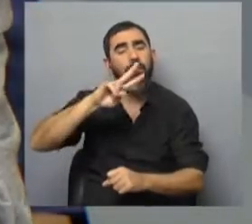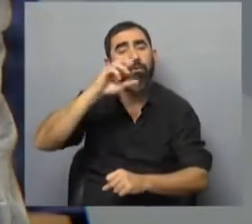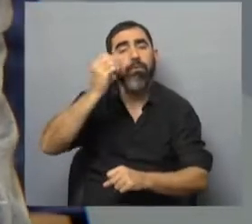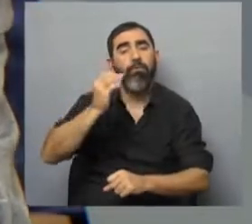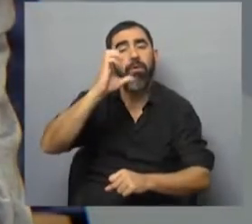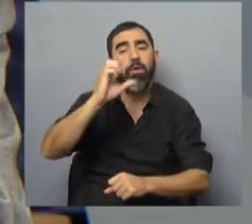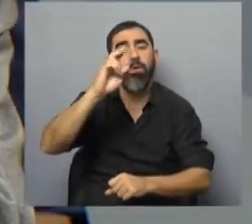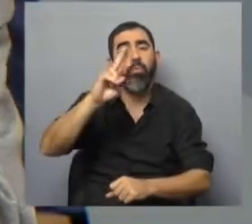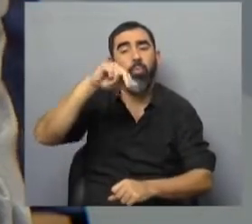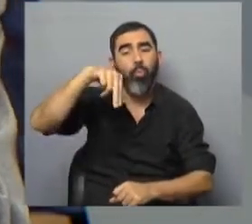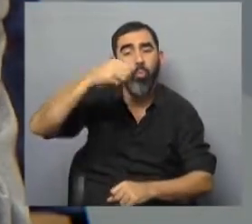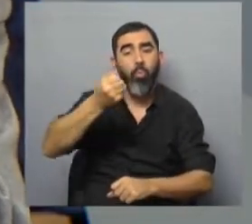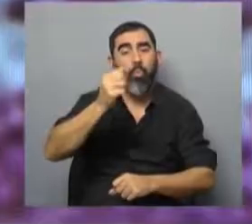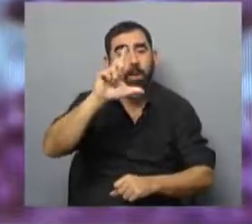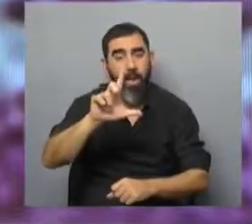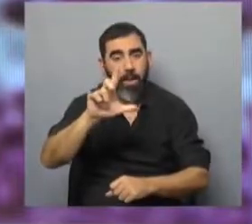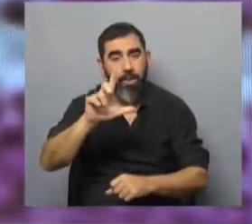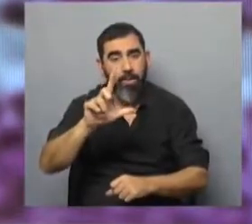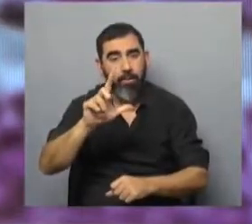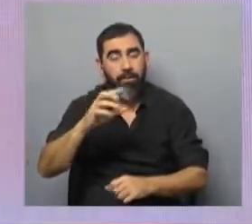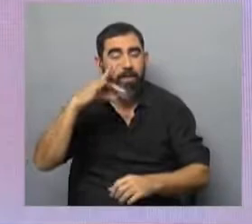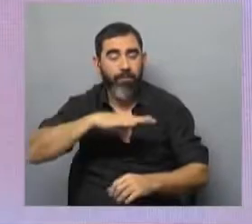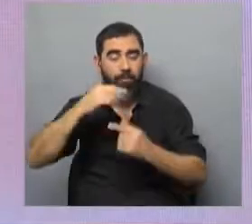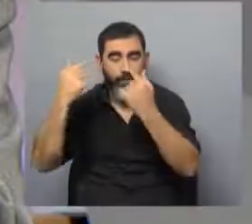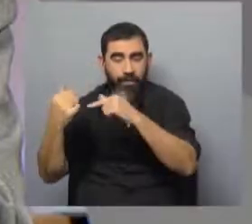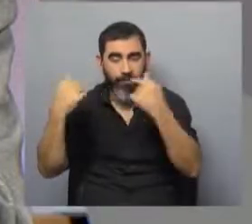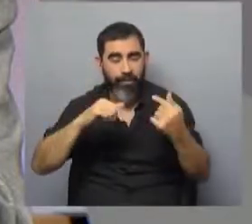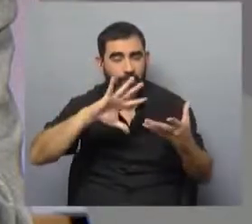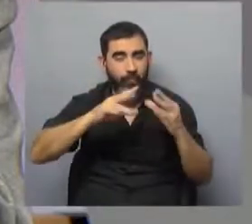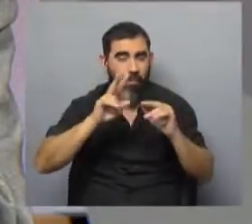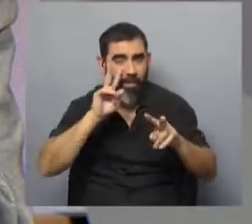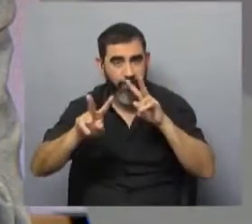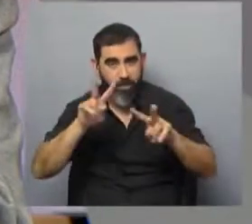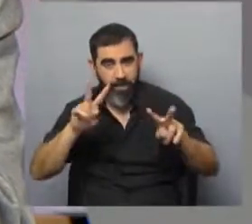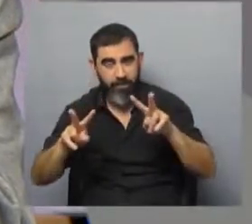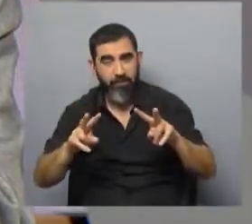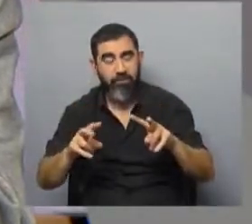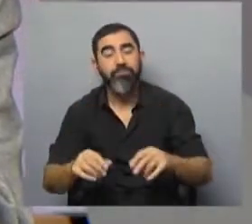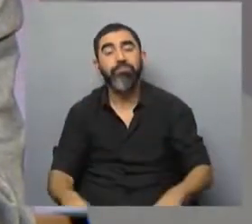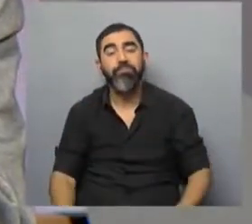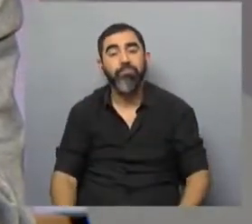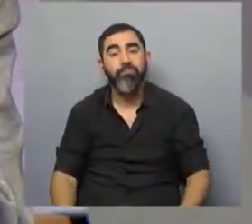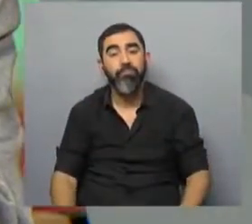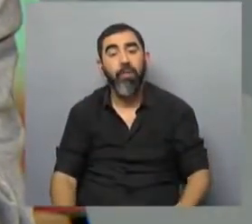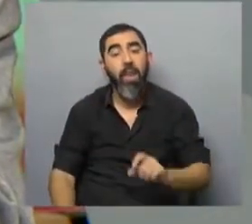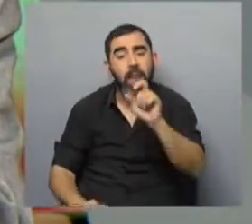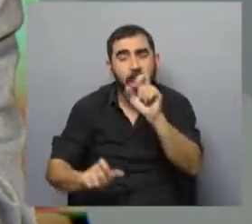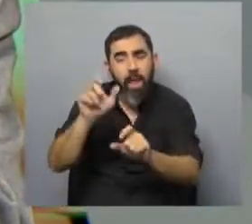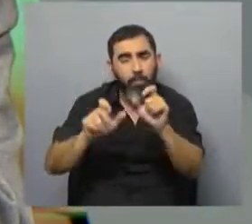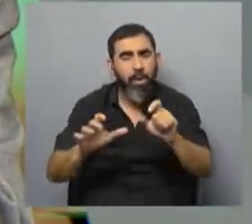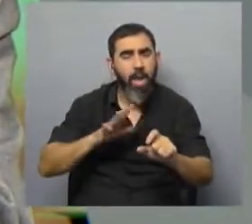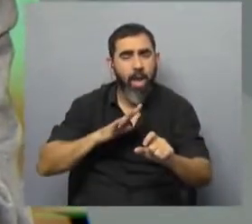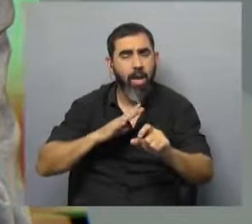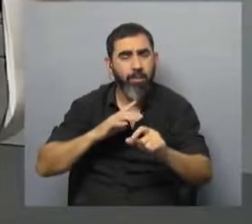otra manera de ver los virus. De verlos tal cual. quienes han recibido las